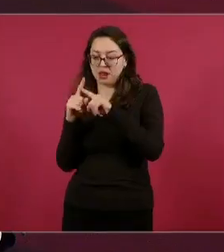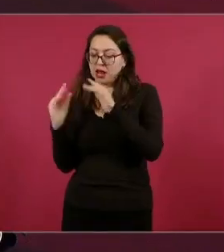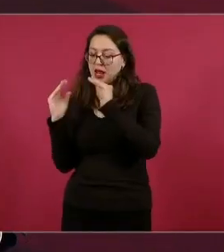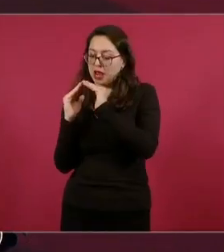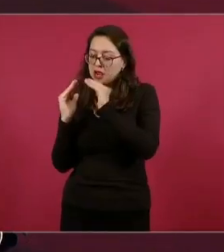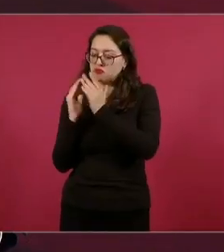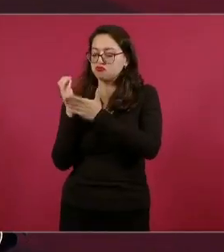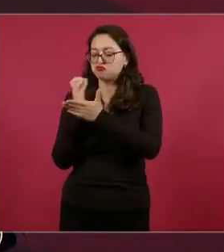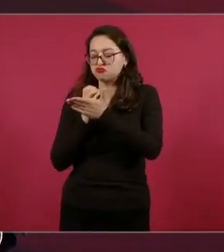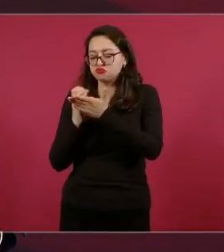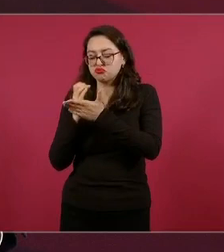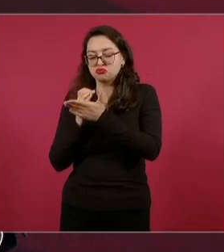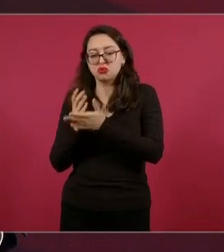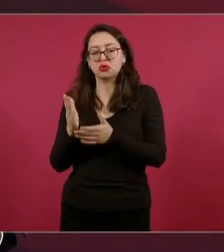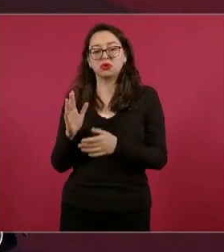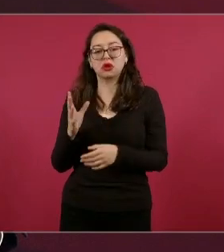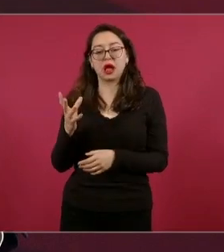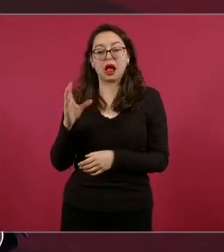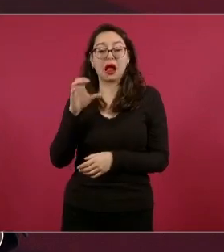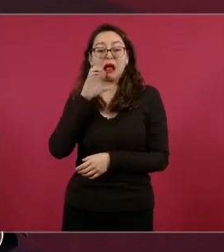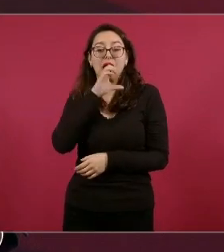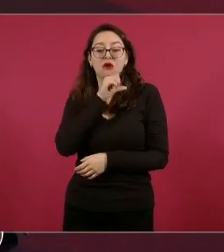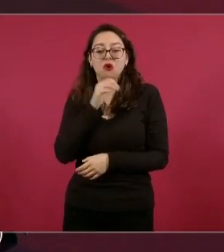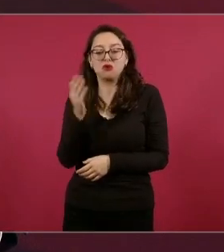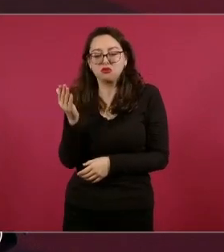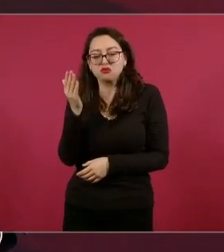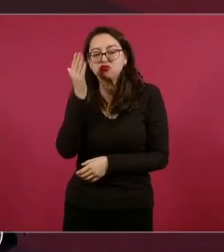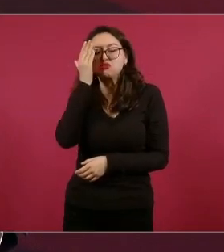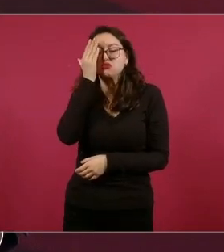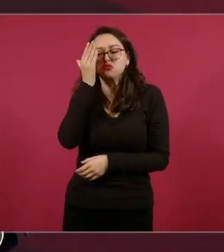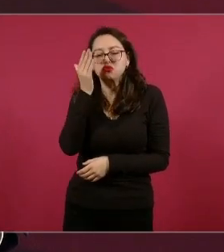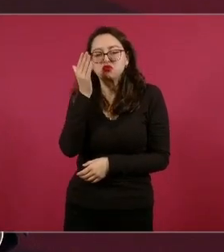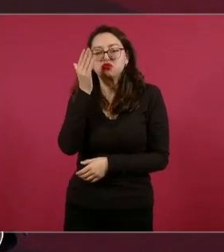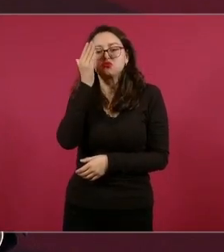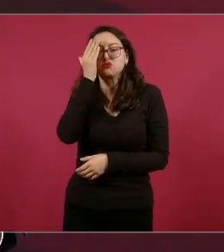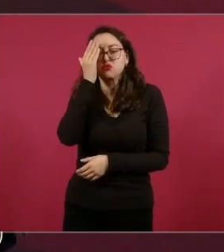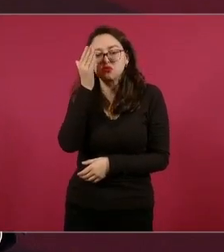que se ponga unos pañitos calientes,